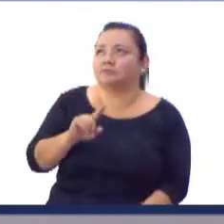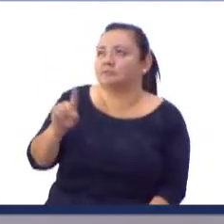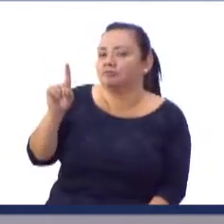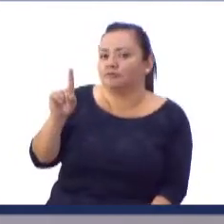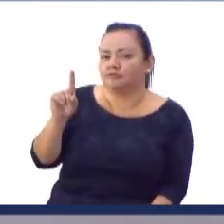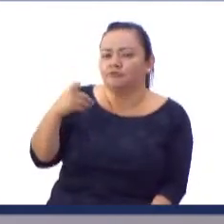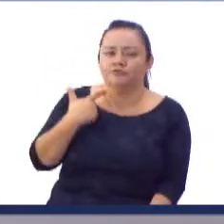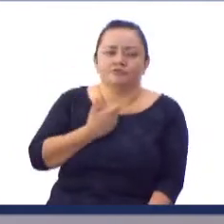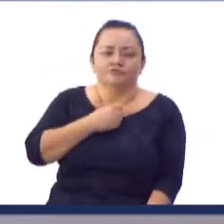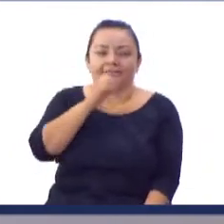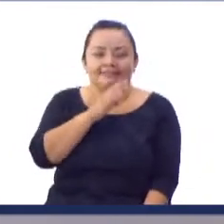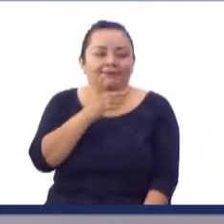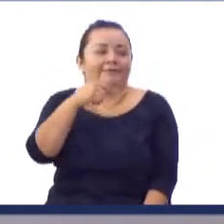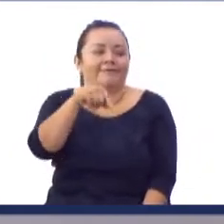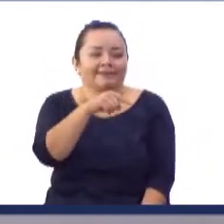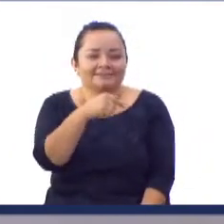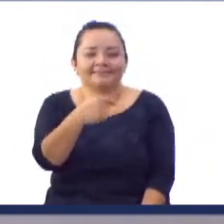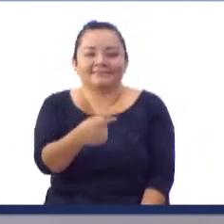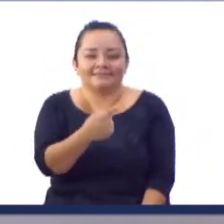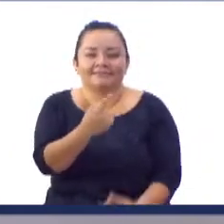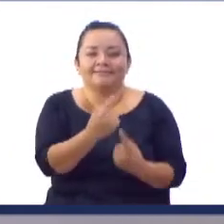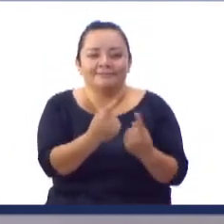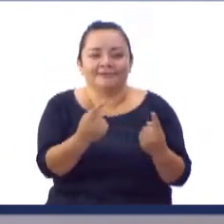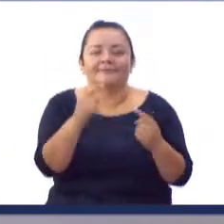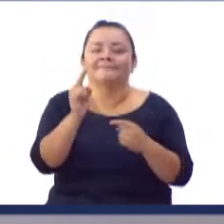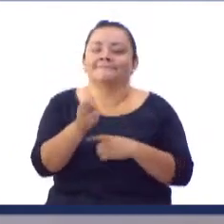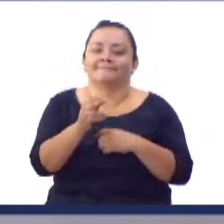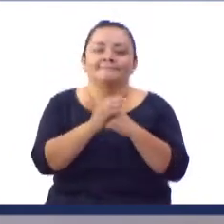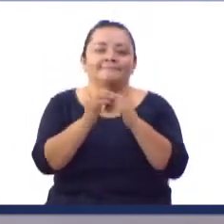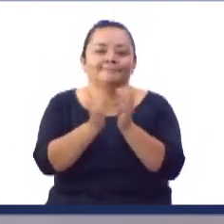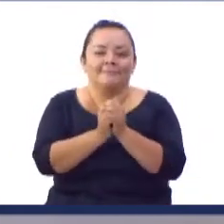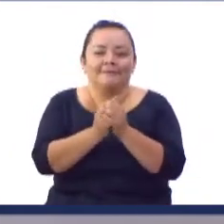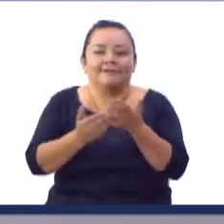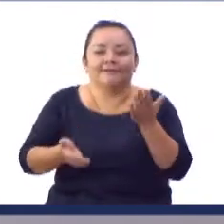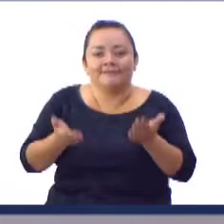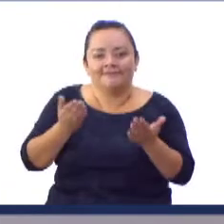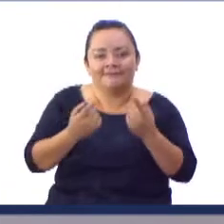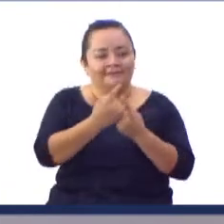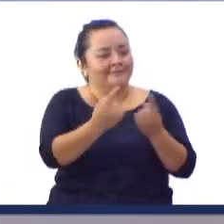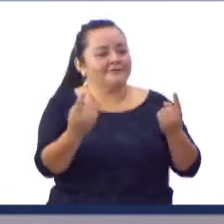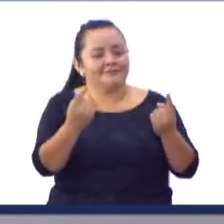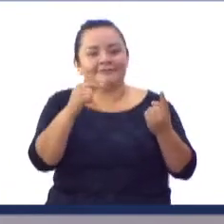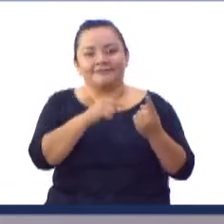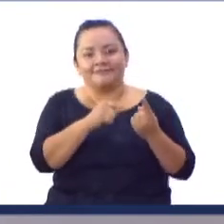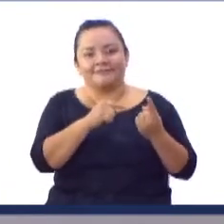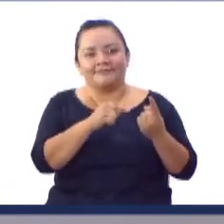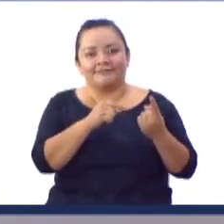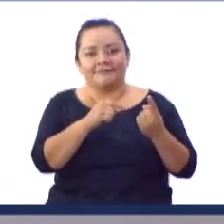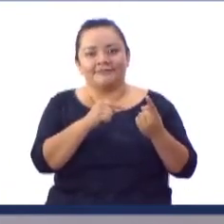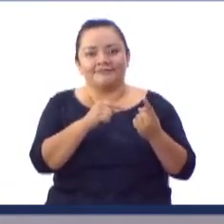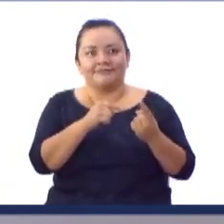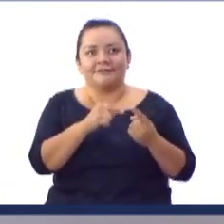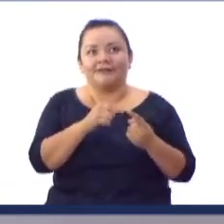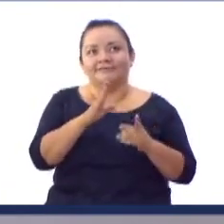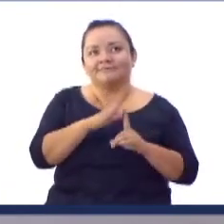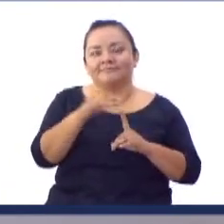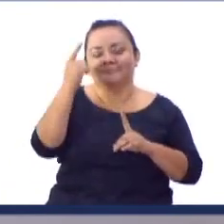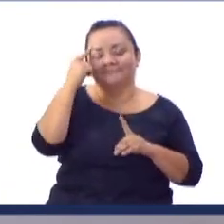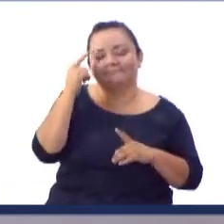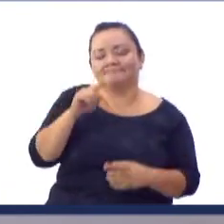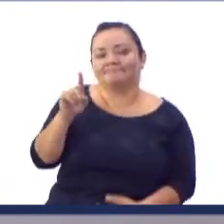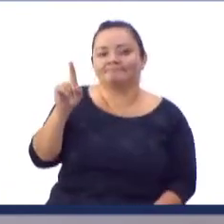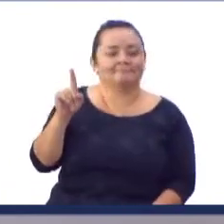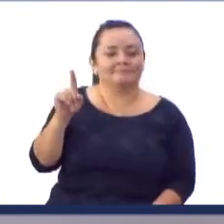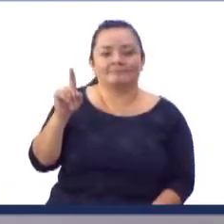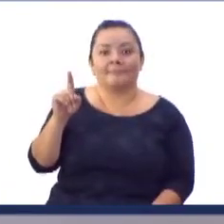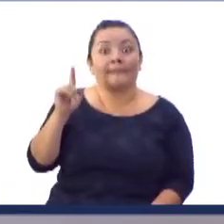aunque no podemos negar que siempre hemos tenido el mismo problema porque muchas personas que dentro de todo se embellecen el mundo